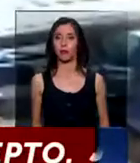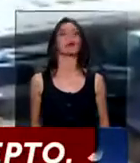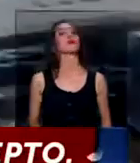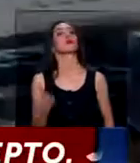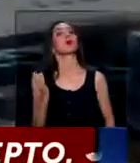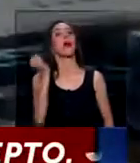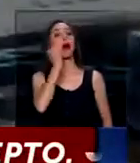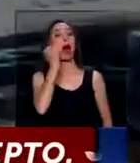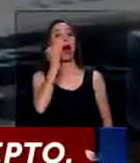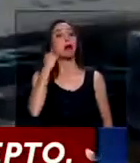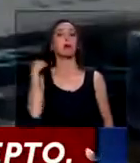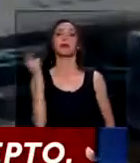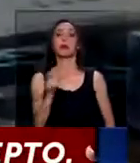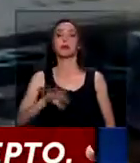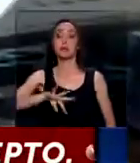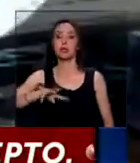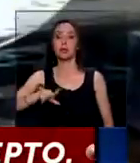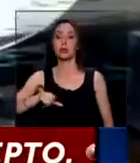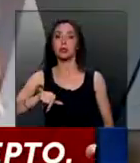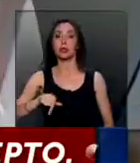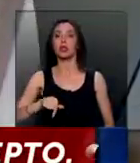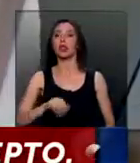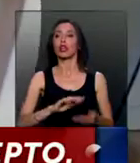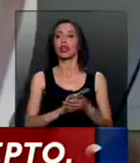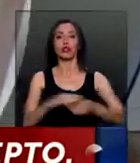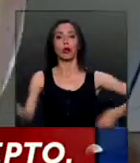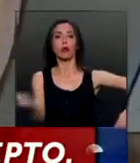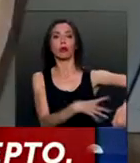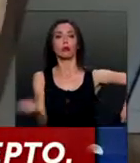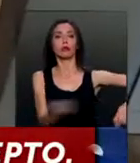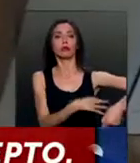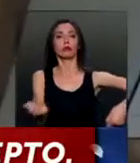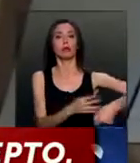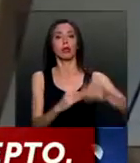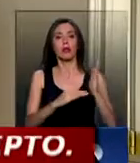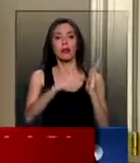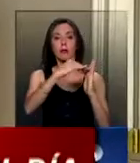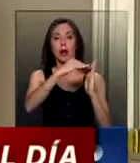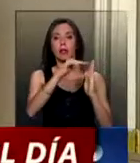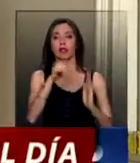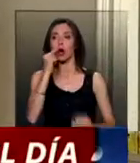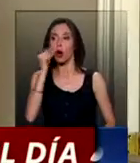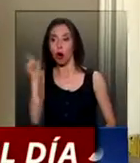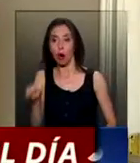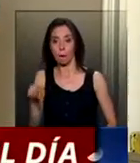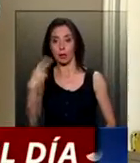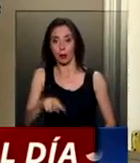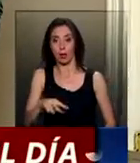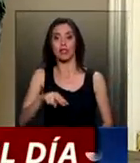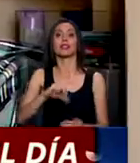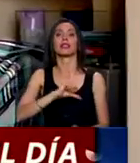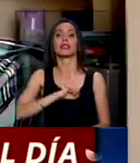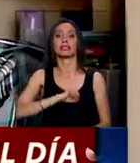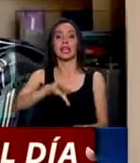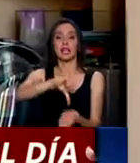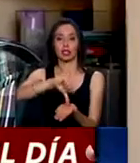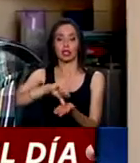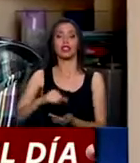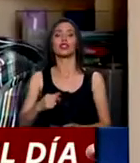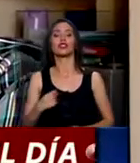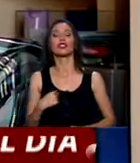Con total descaro, estos delincuentes se llevaban casi todo lo que había en el interior del departamento de este hombre en Santiago Centro. Yo